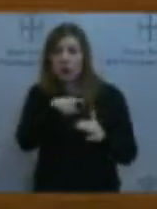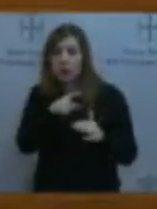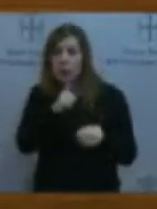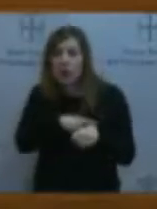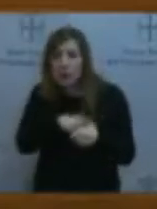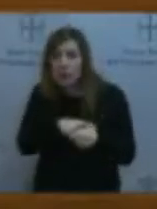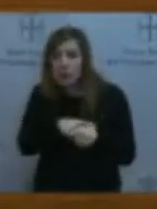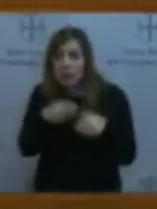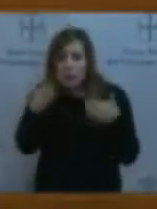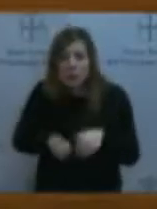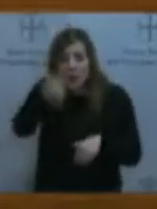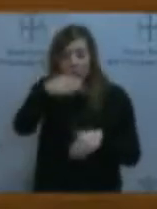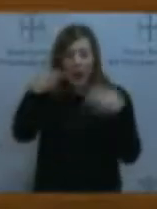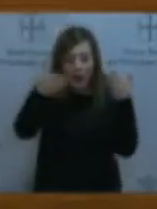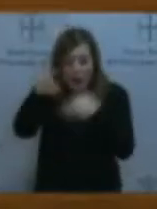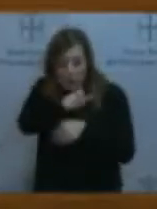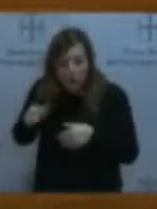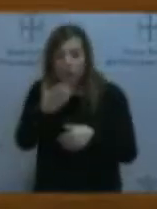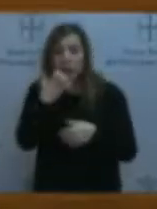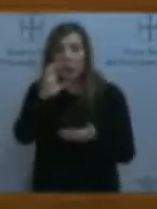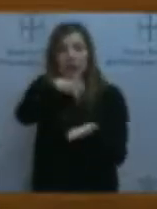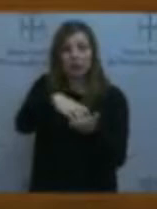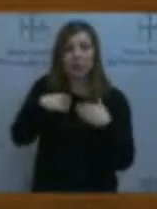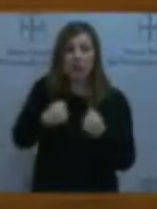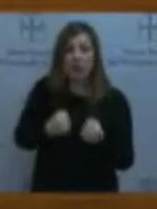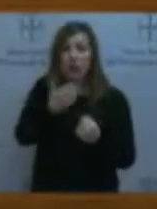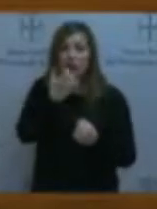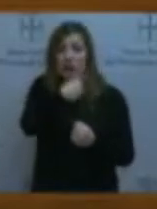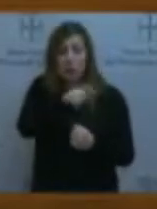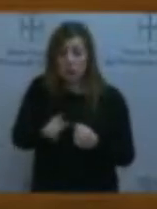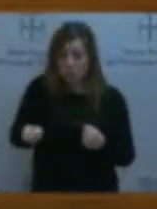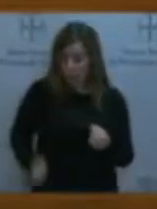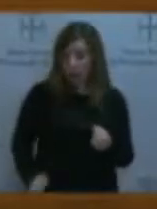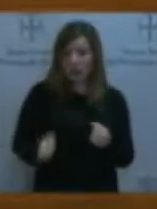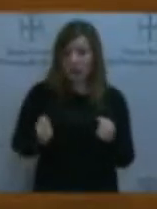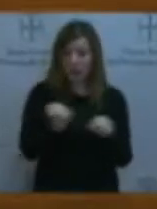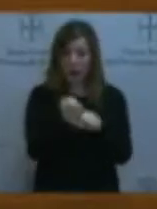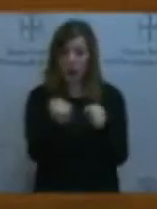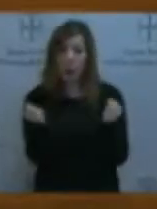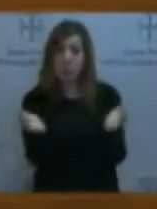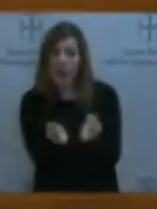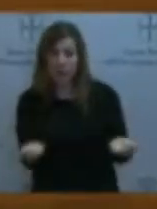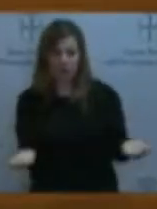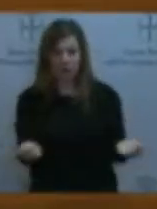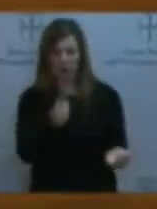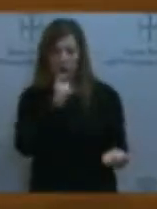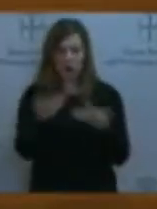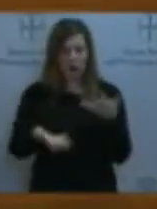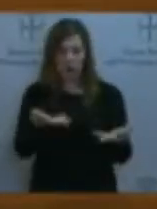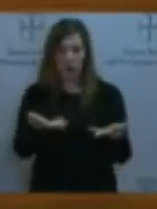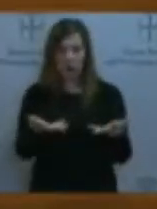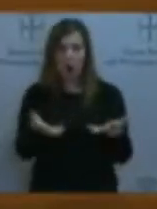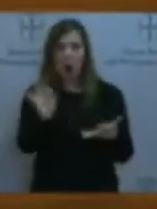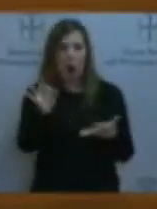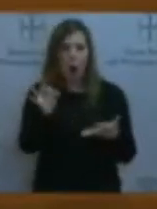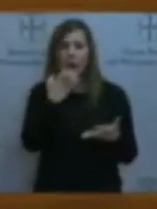para atender a las personas en un centro sanitario si tenemos menos personal? ¿Cómo va a orientar en una